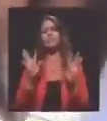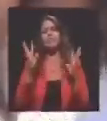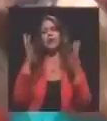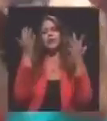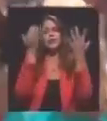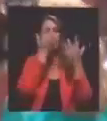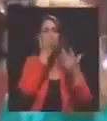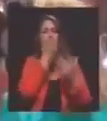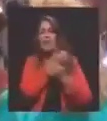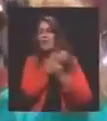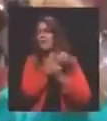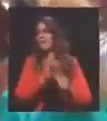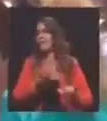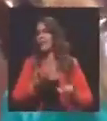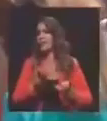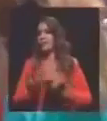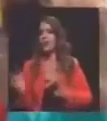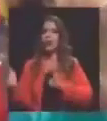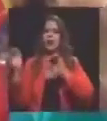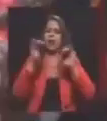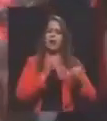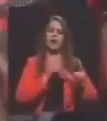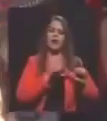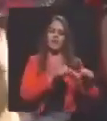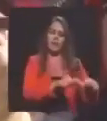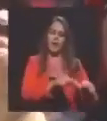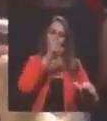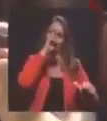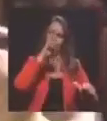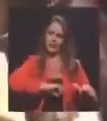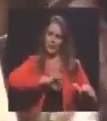que termine el régimen de Nicolás Maduro y puedan volver con sus familias